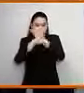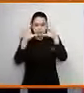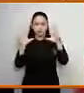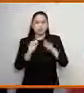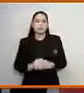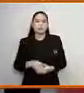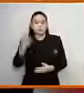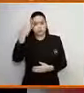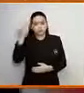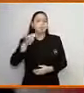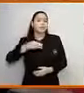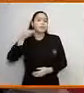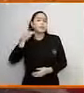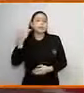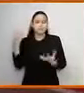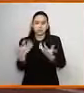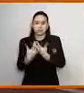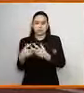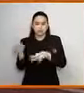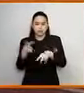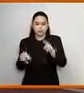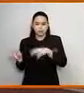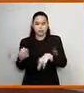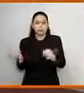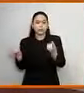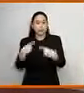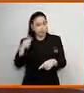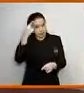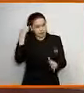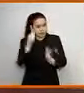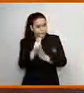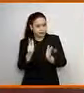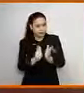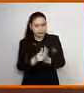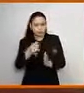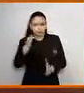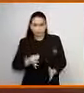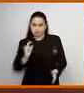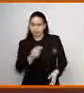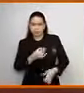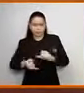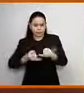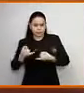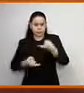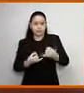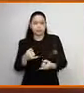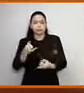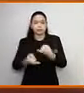Marcel y me encuentro en compañía de nuestro notario, quien está para certificar la transparencia de nuestros juegos.